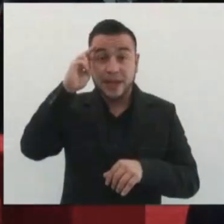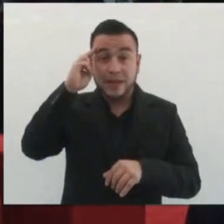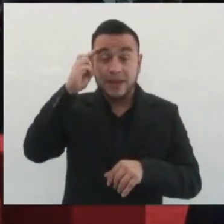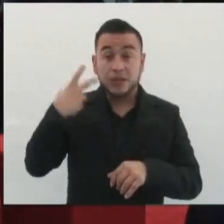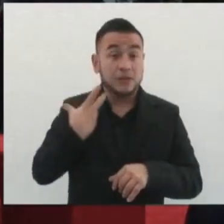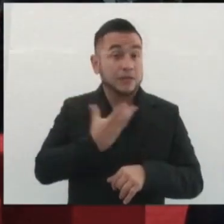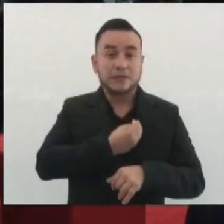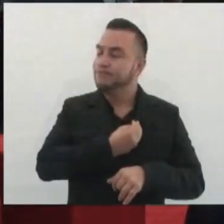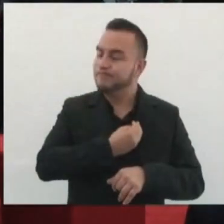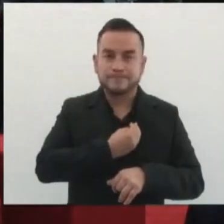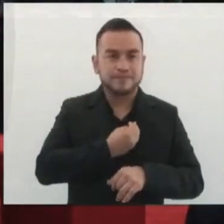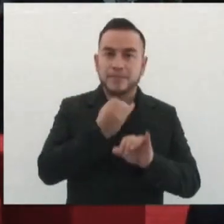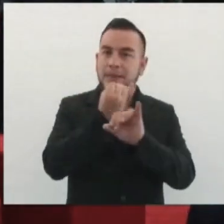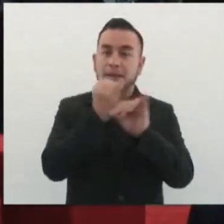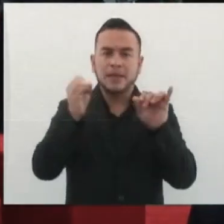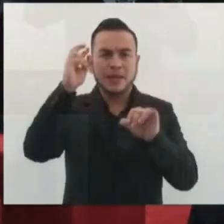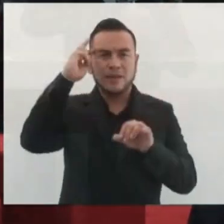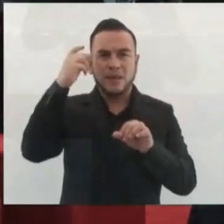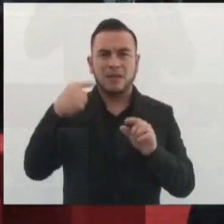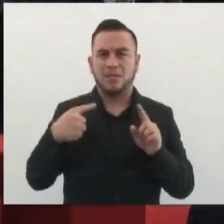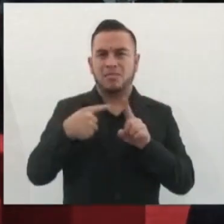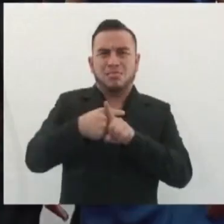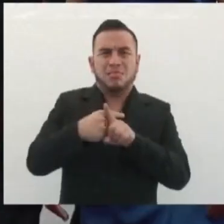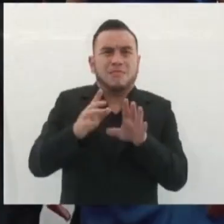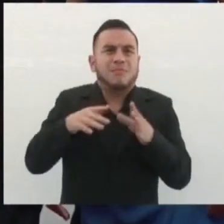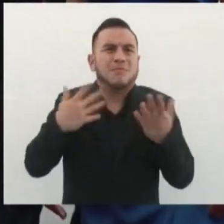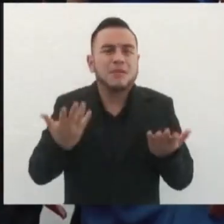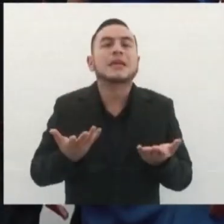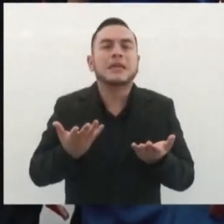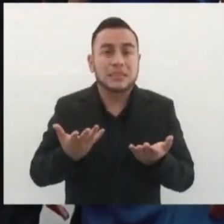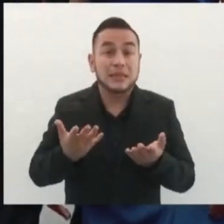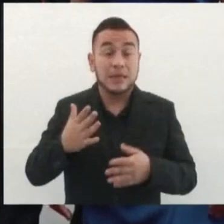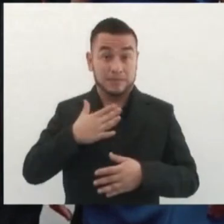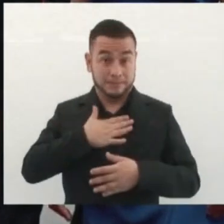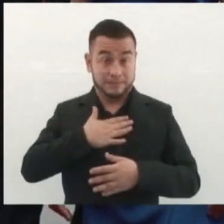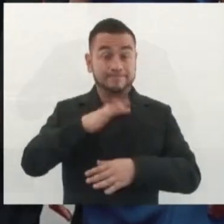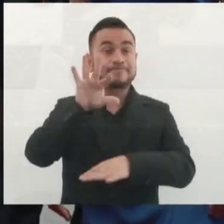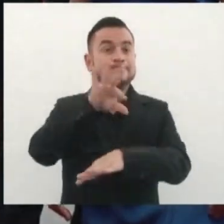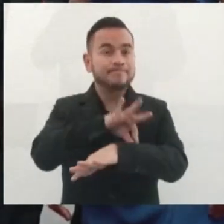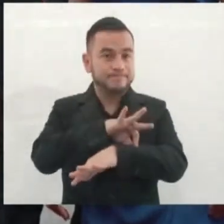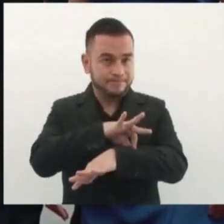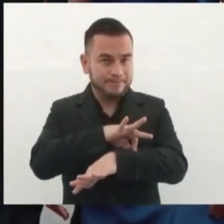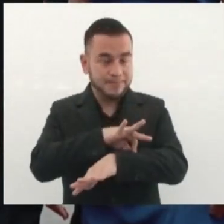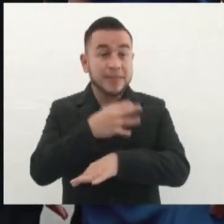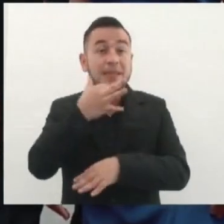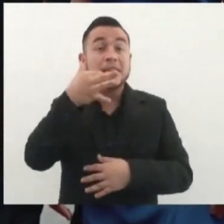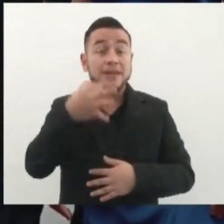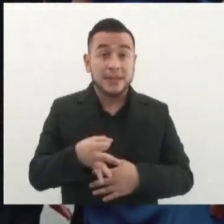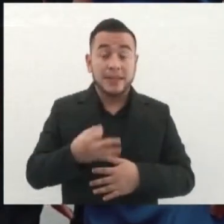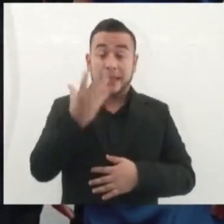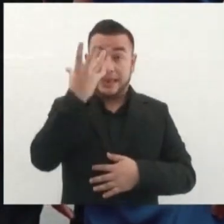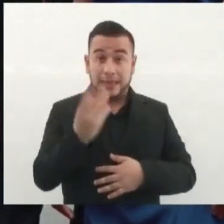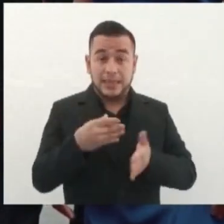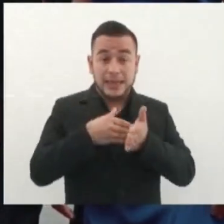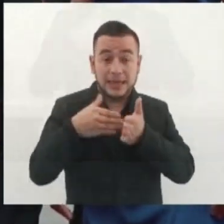somos independientes, y sería una contradicción decirle así entonces. Pero para mí, sí es el día que